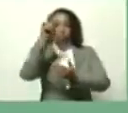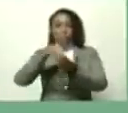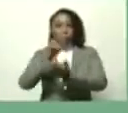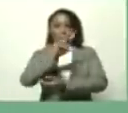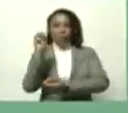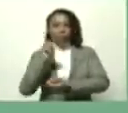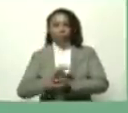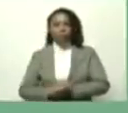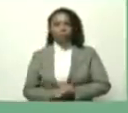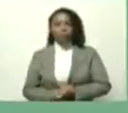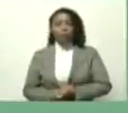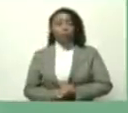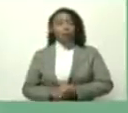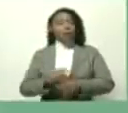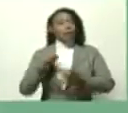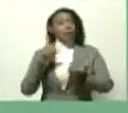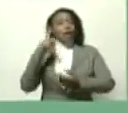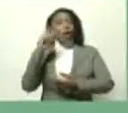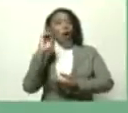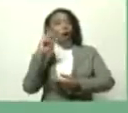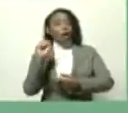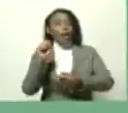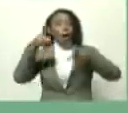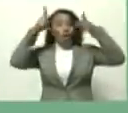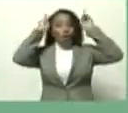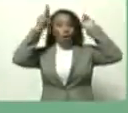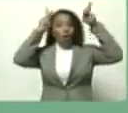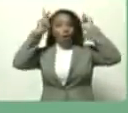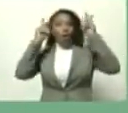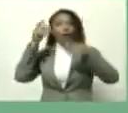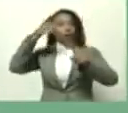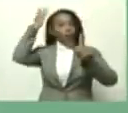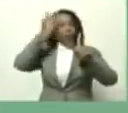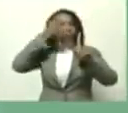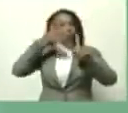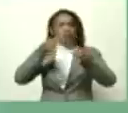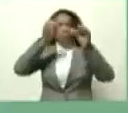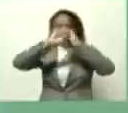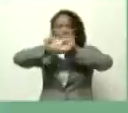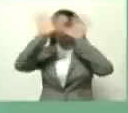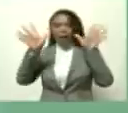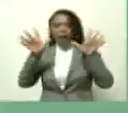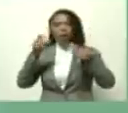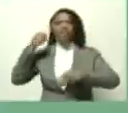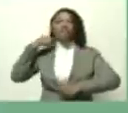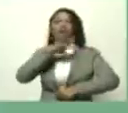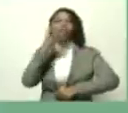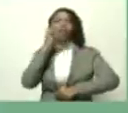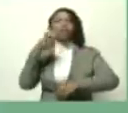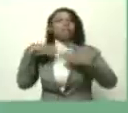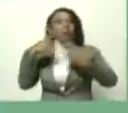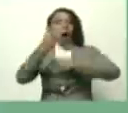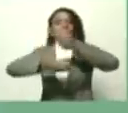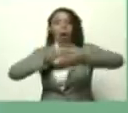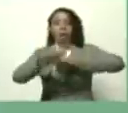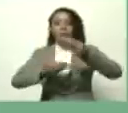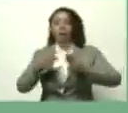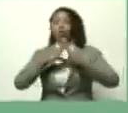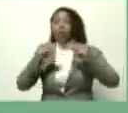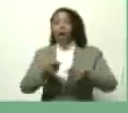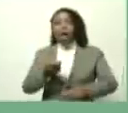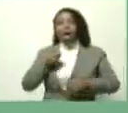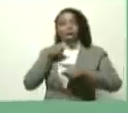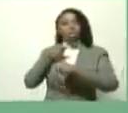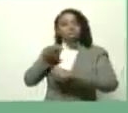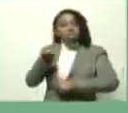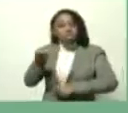2020. Y el Coqui y el Conejo traían instrucciones precisas de Iván Duque de generar toda la zozobra